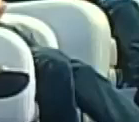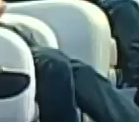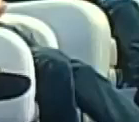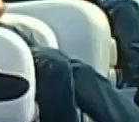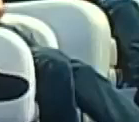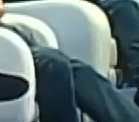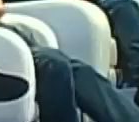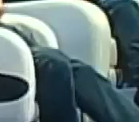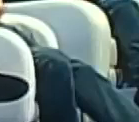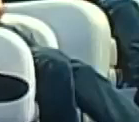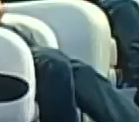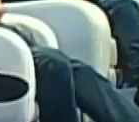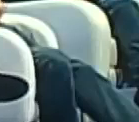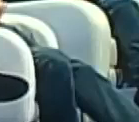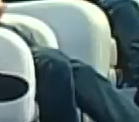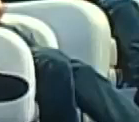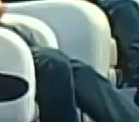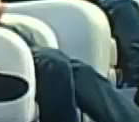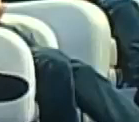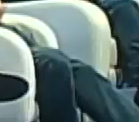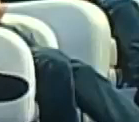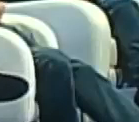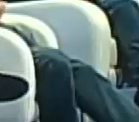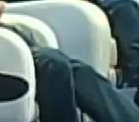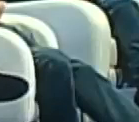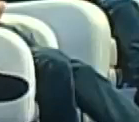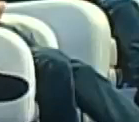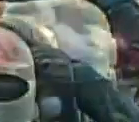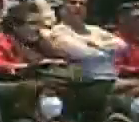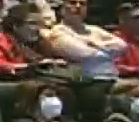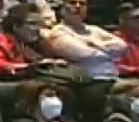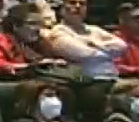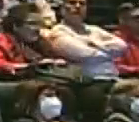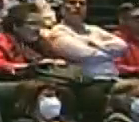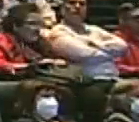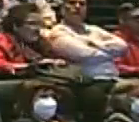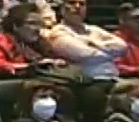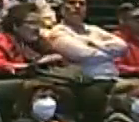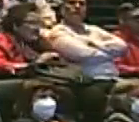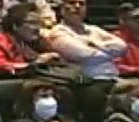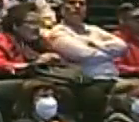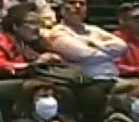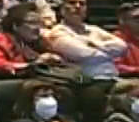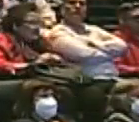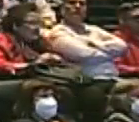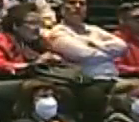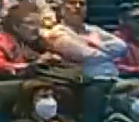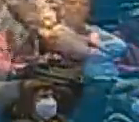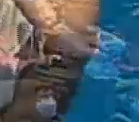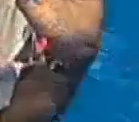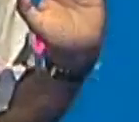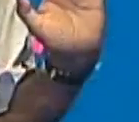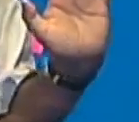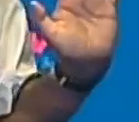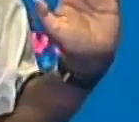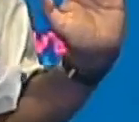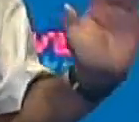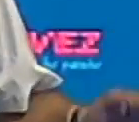de orinoca escuchaba decir la política del Campesino pala y pico